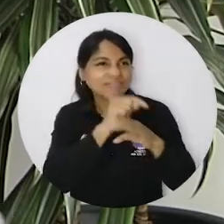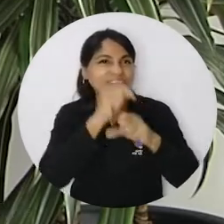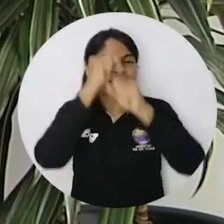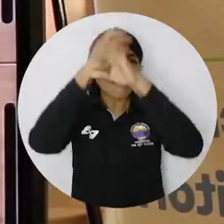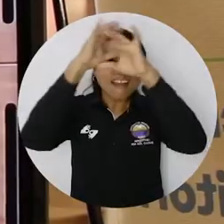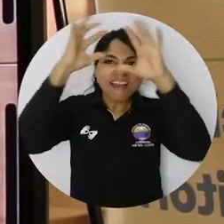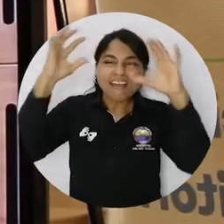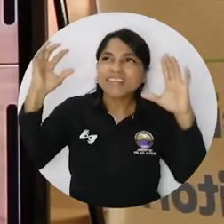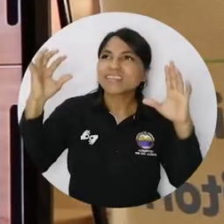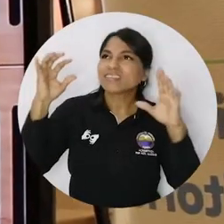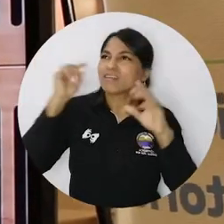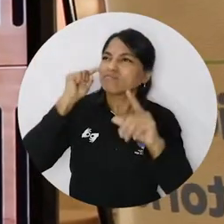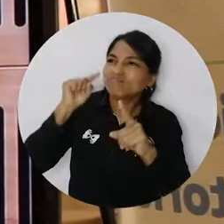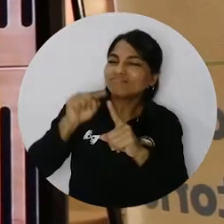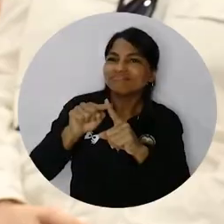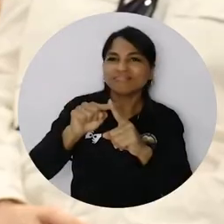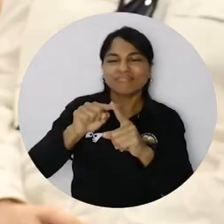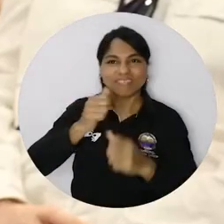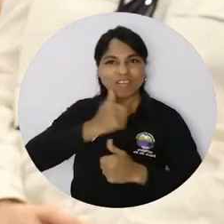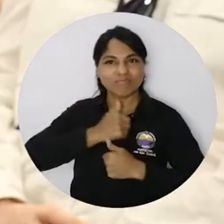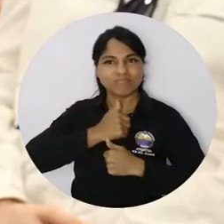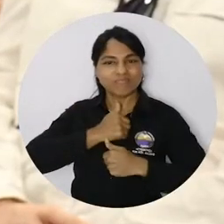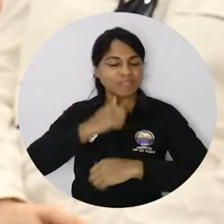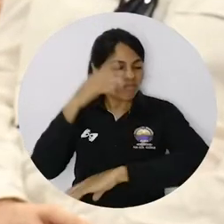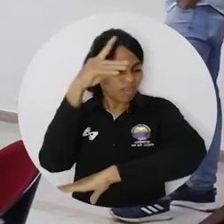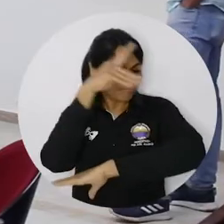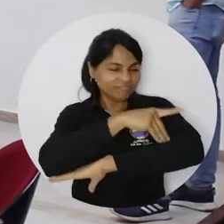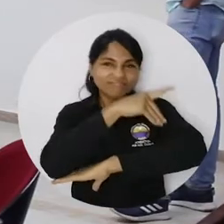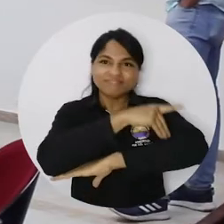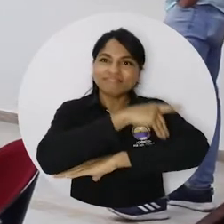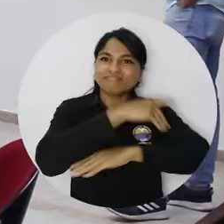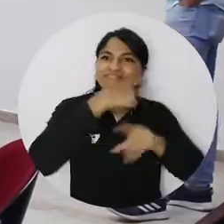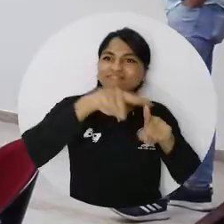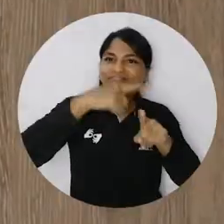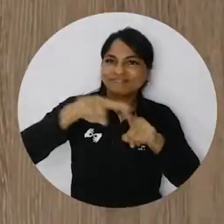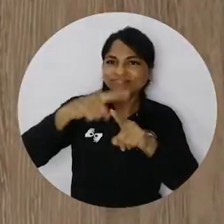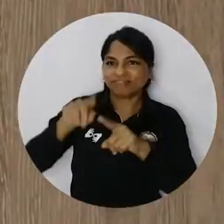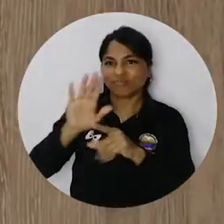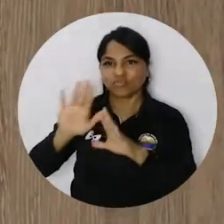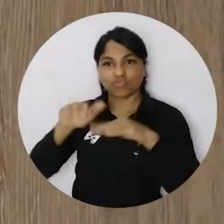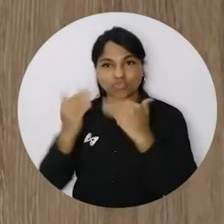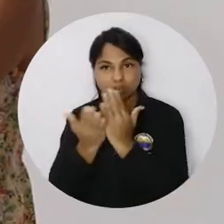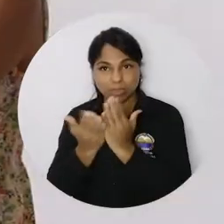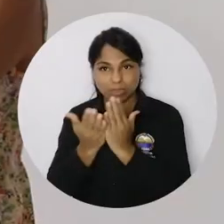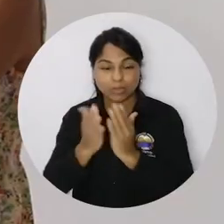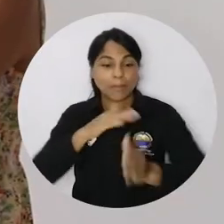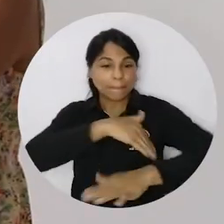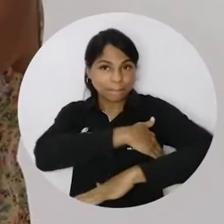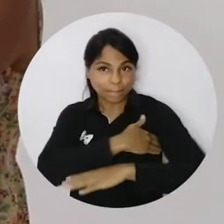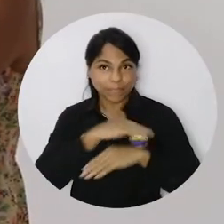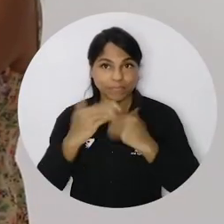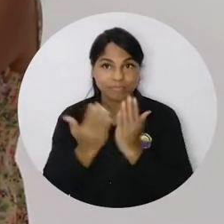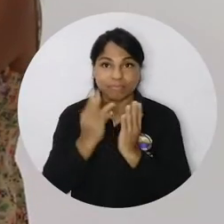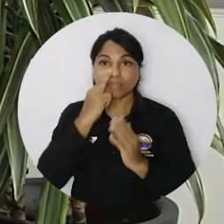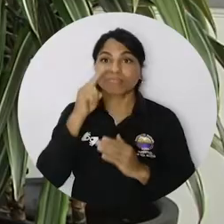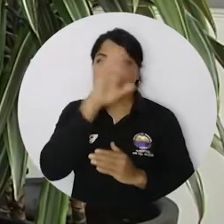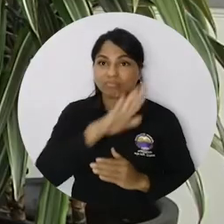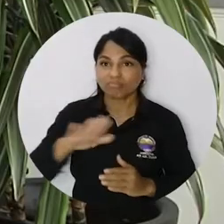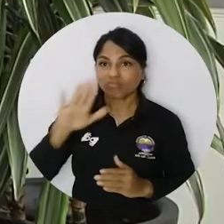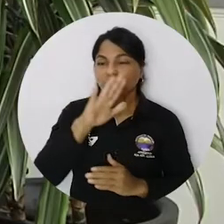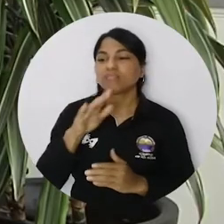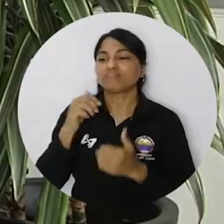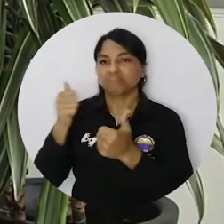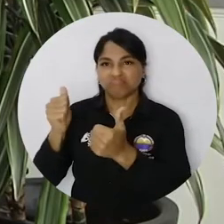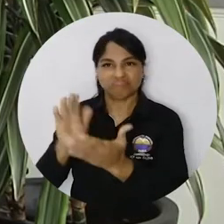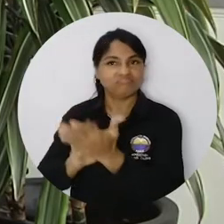propositiva y autónoma desde la interdisciplinariedad y la transdisciplinariedad de la educación. Desde el Ministerio de Educación Nacional